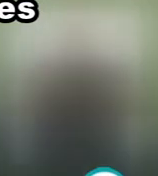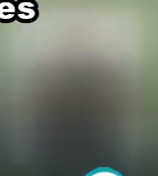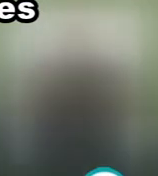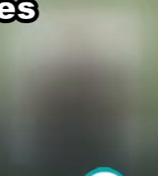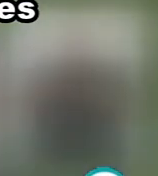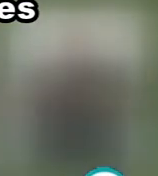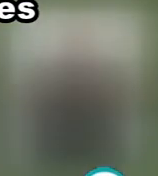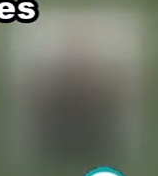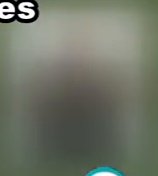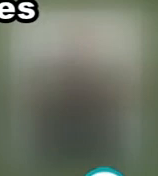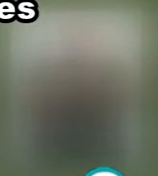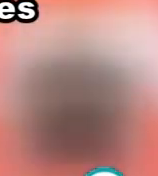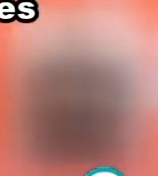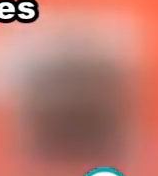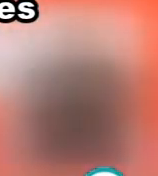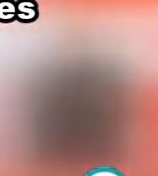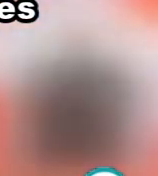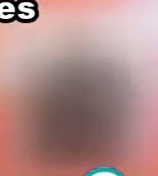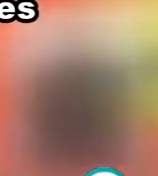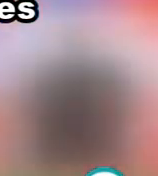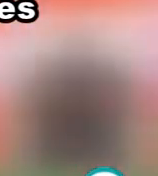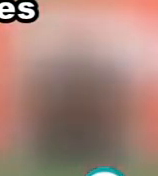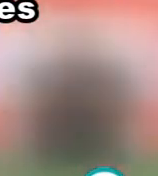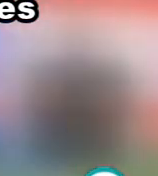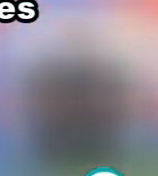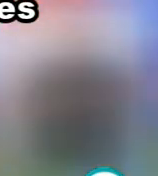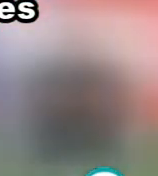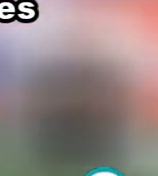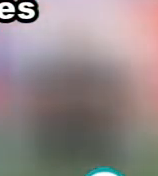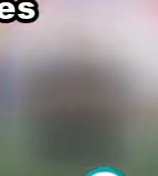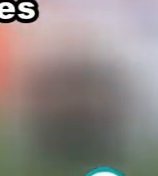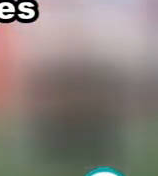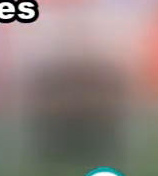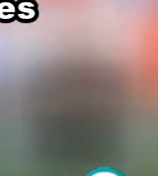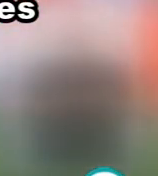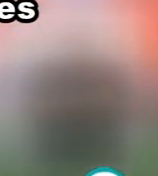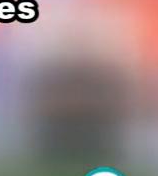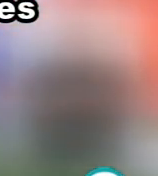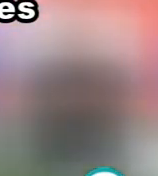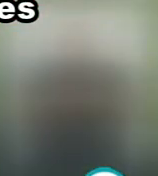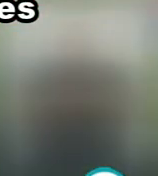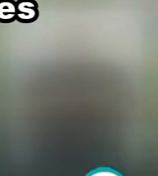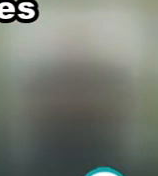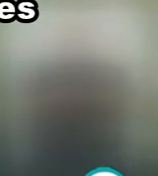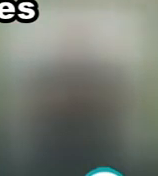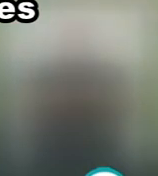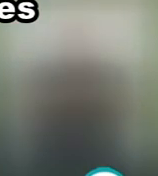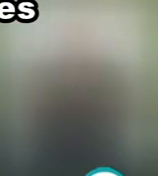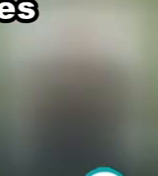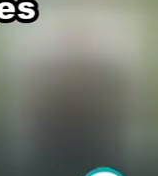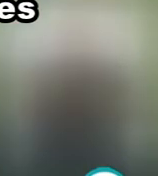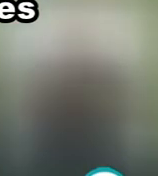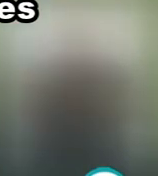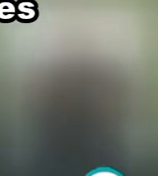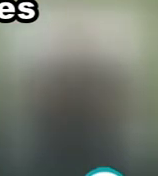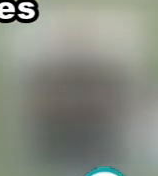Y vemos aquí el Sporting, un penalti clarísimo del defensa del